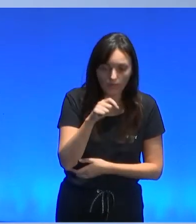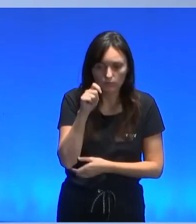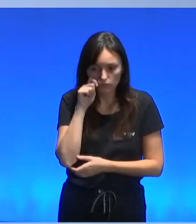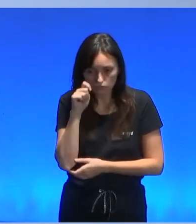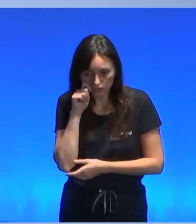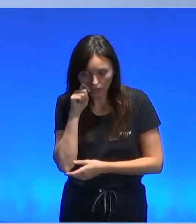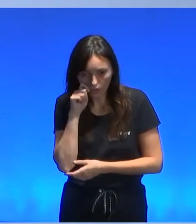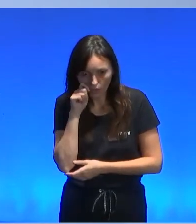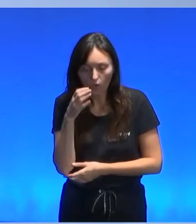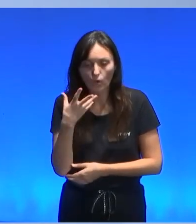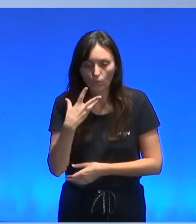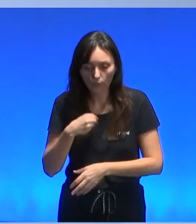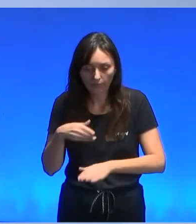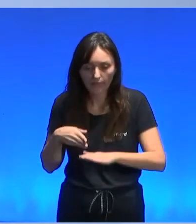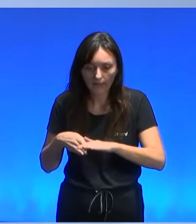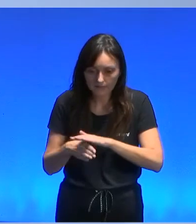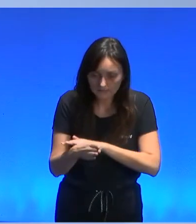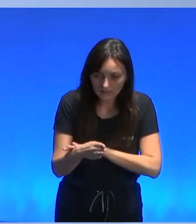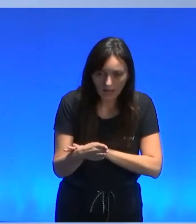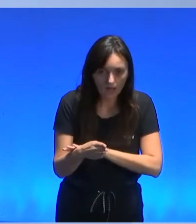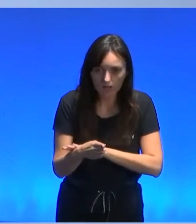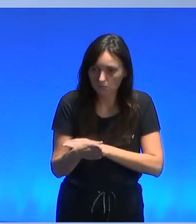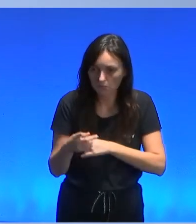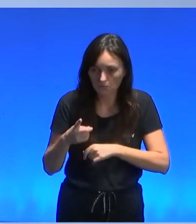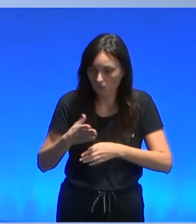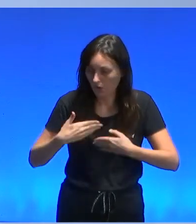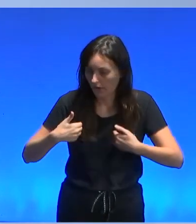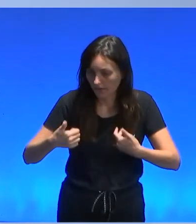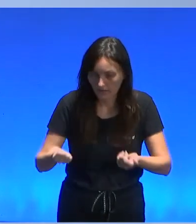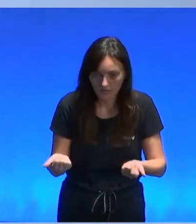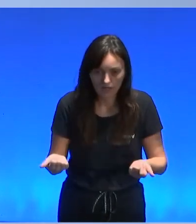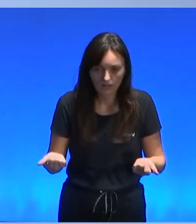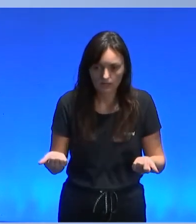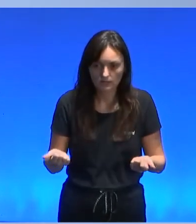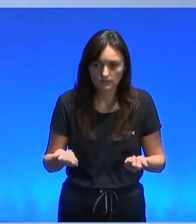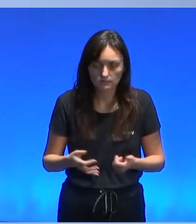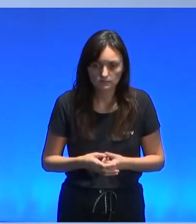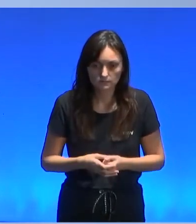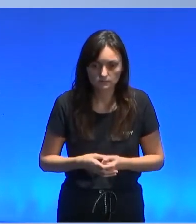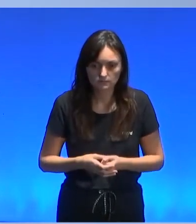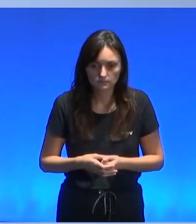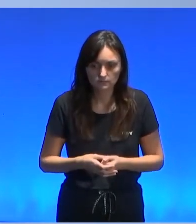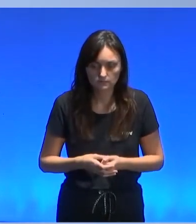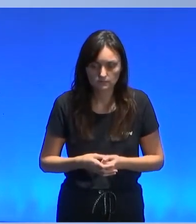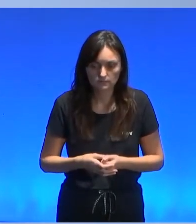la posibilidad de entrar todas las veces que querían, tenían